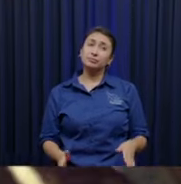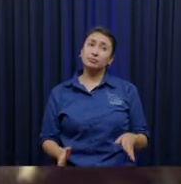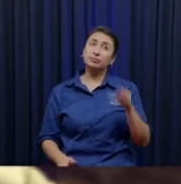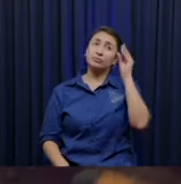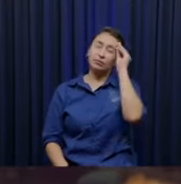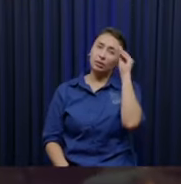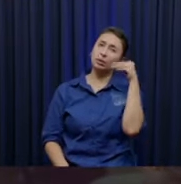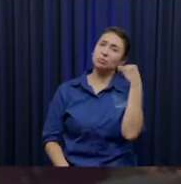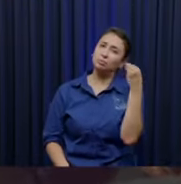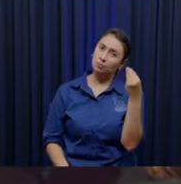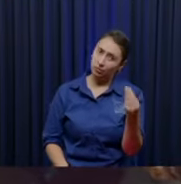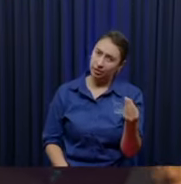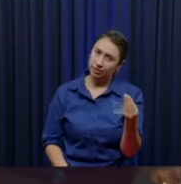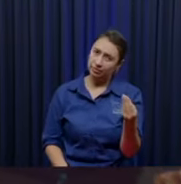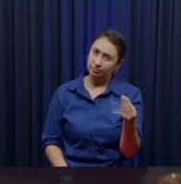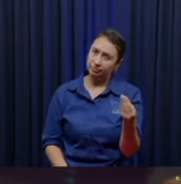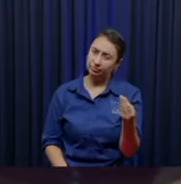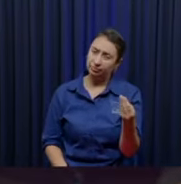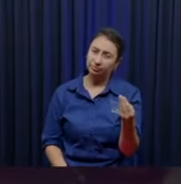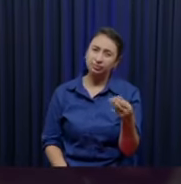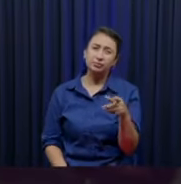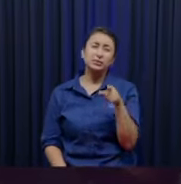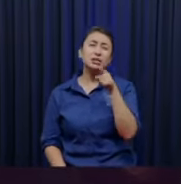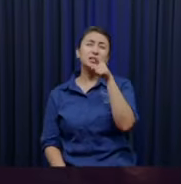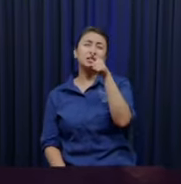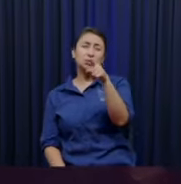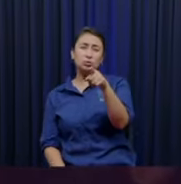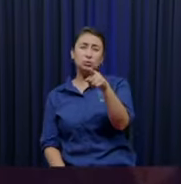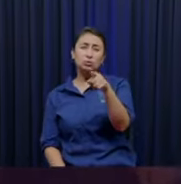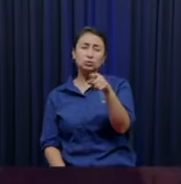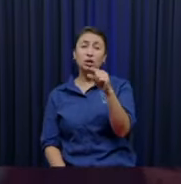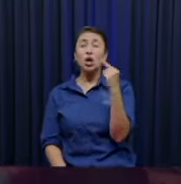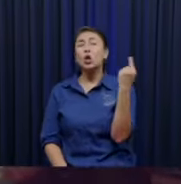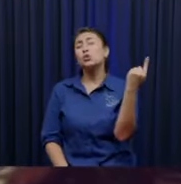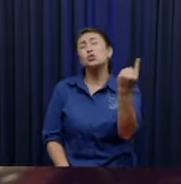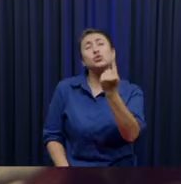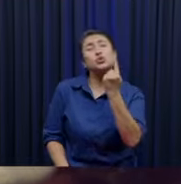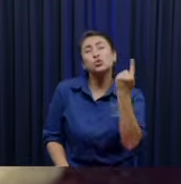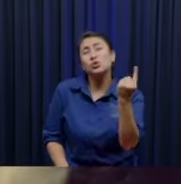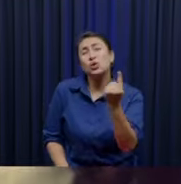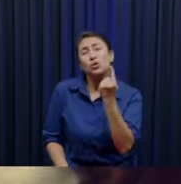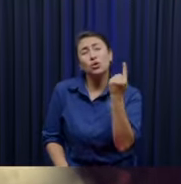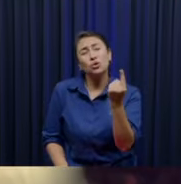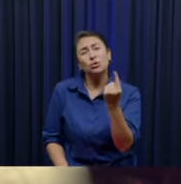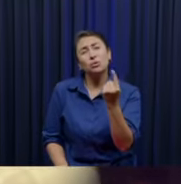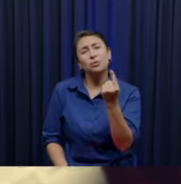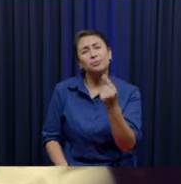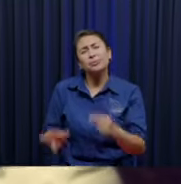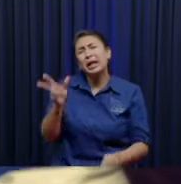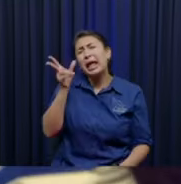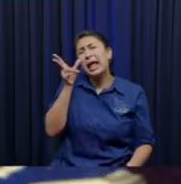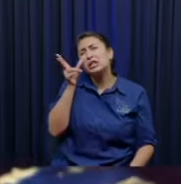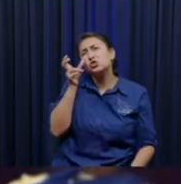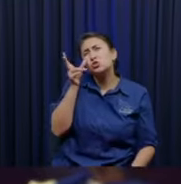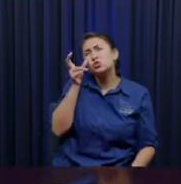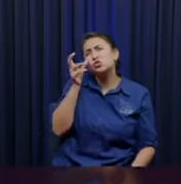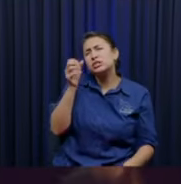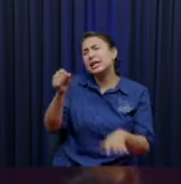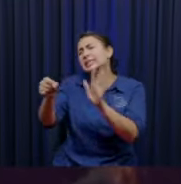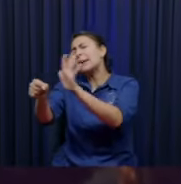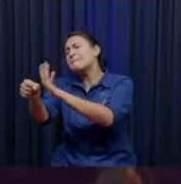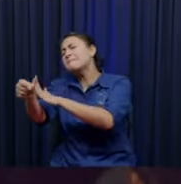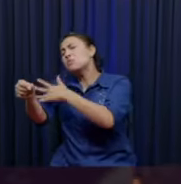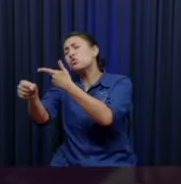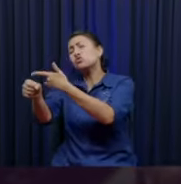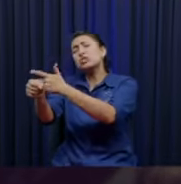comer, ¿va? Pues no puedo criticar eso, está bien, pero eso no es lo devocional. Usted viene y quiere cantar un